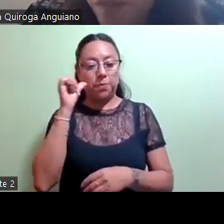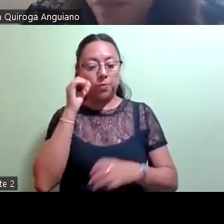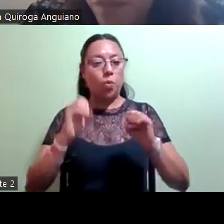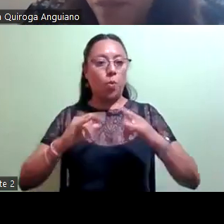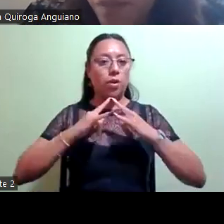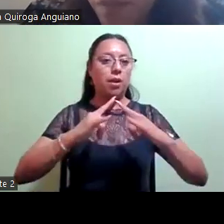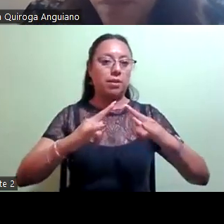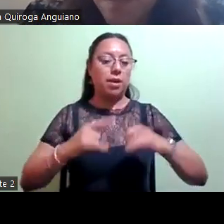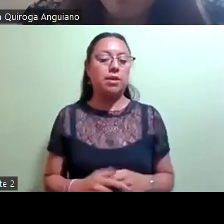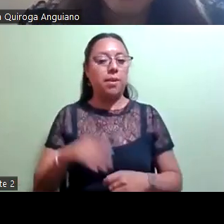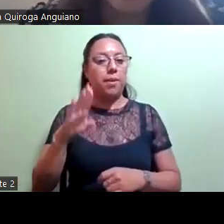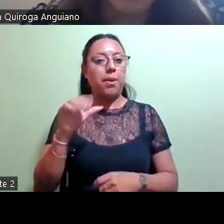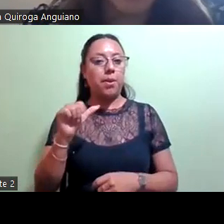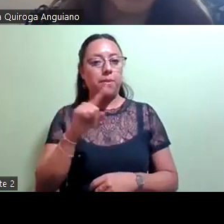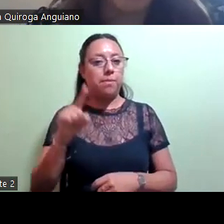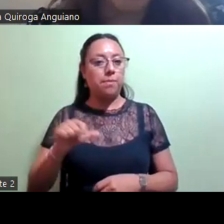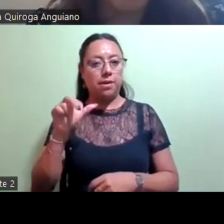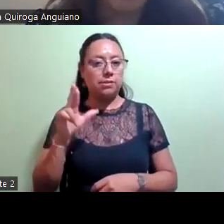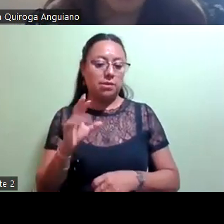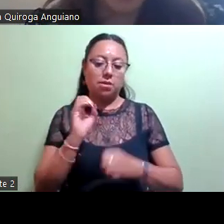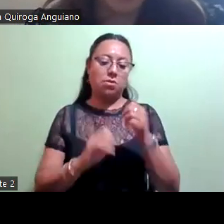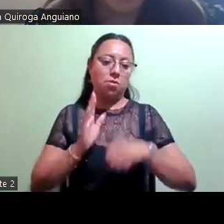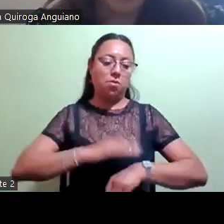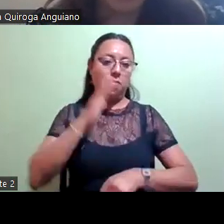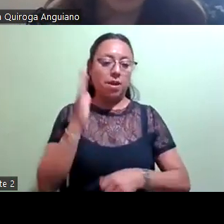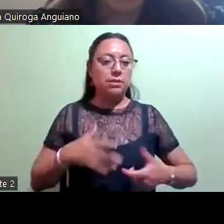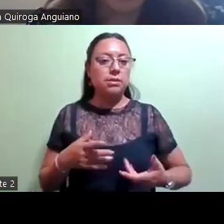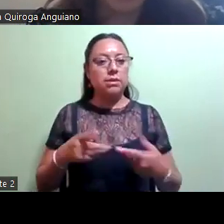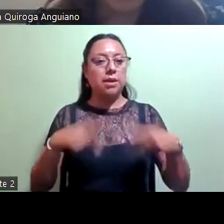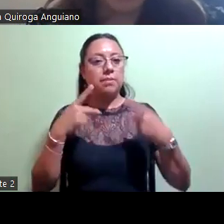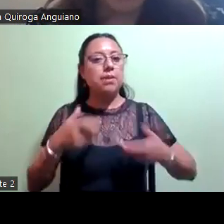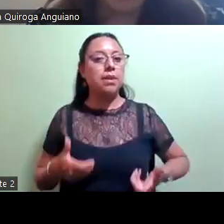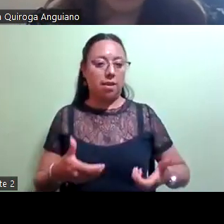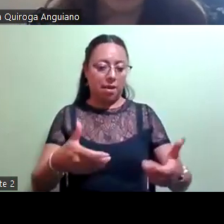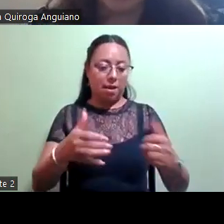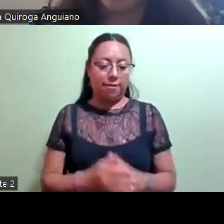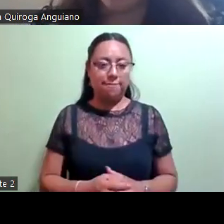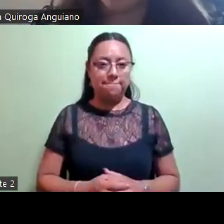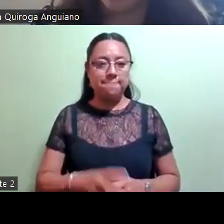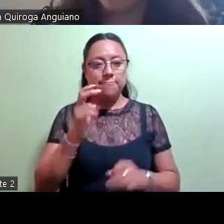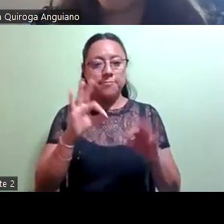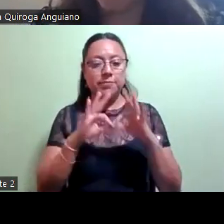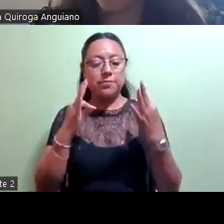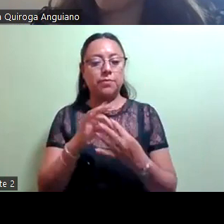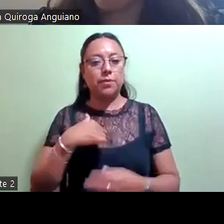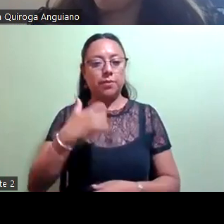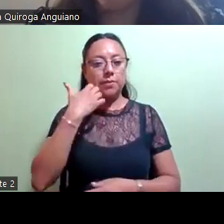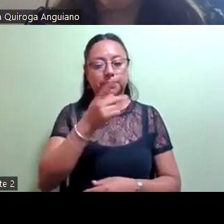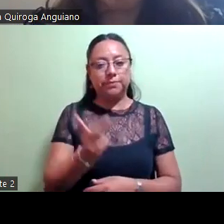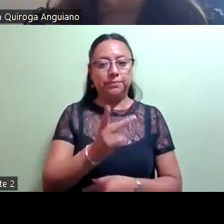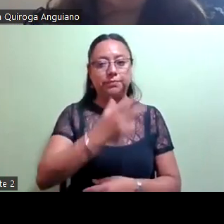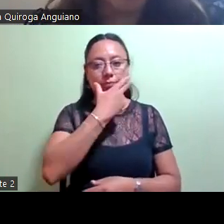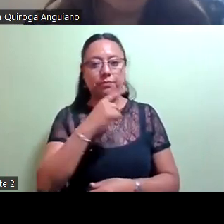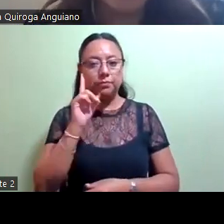tianguis, bazares complementarios y demás instalados en vía pública. Y en este sentido, les pregunto a las